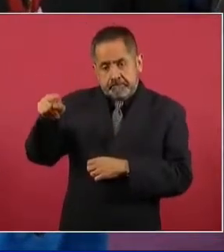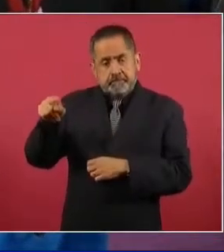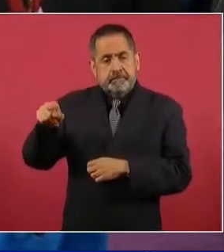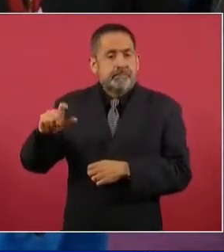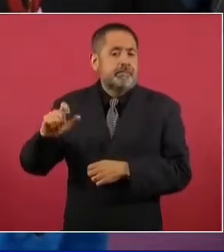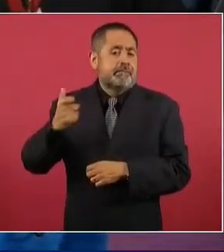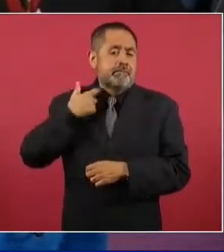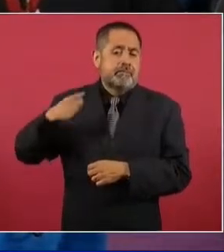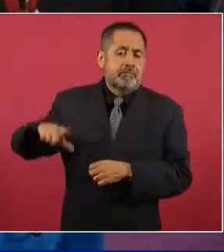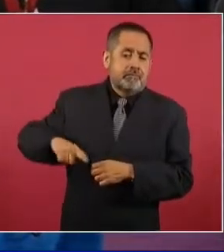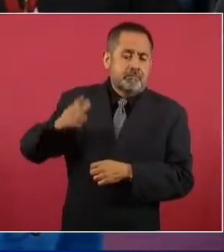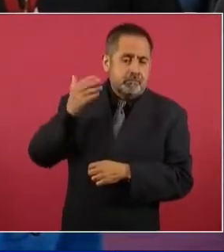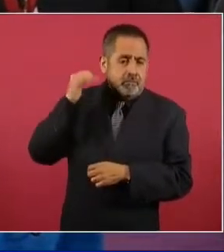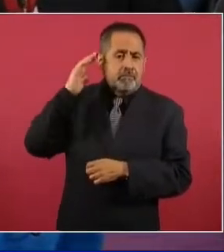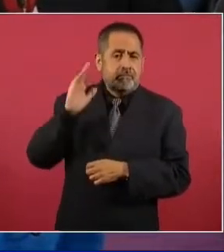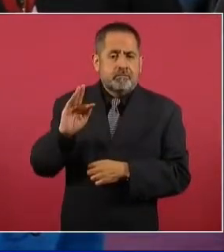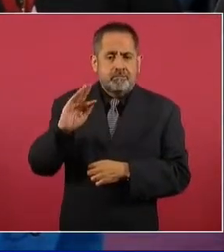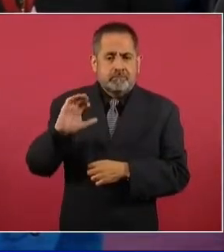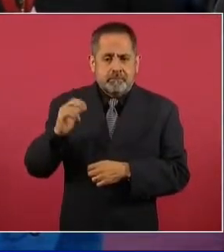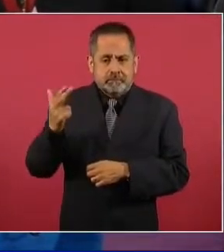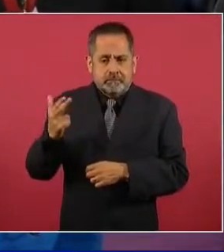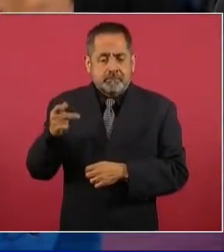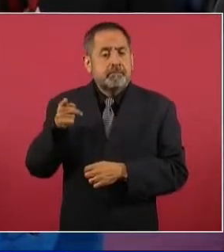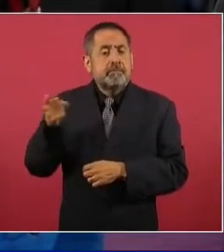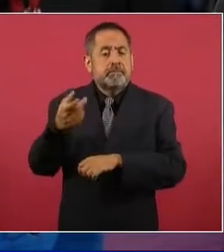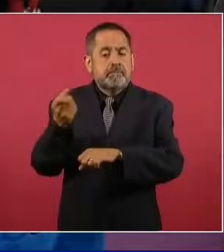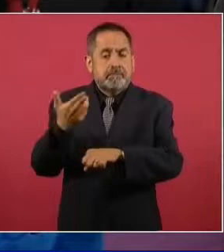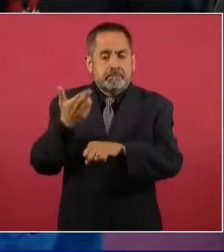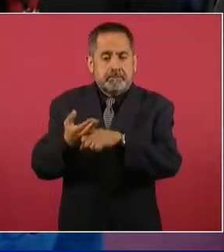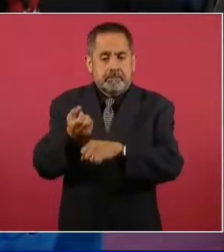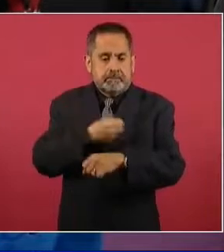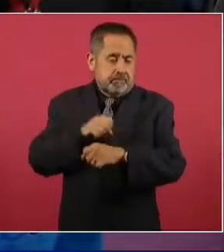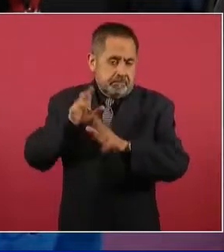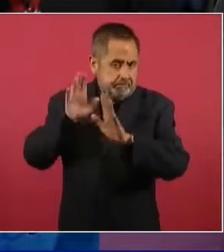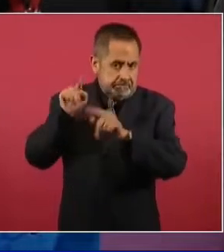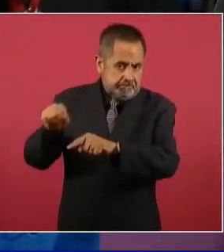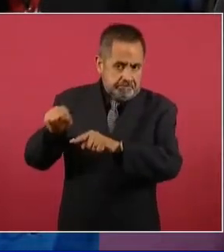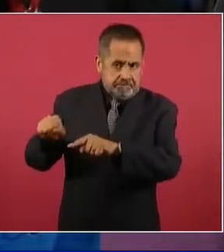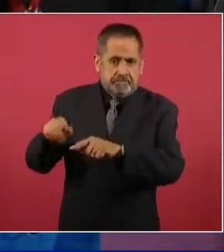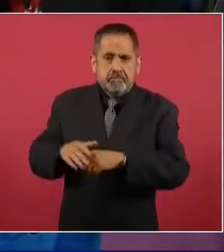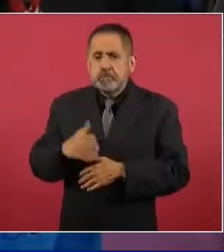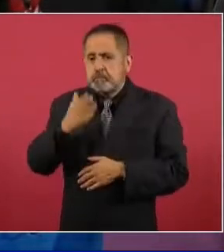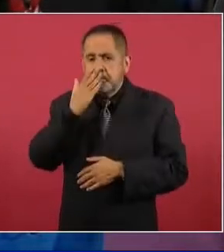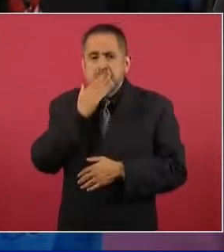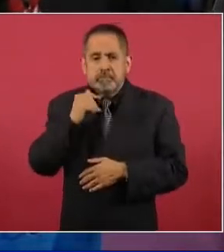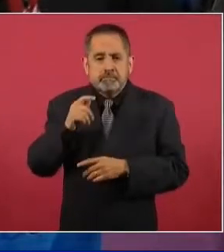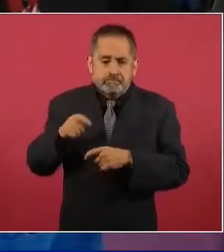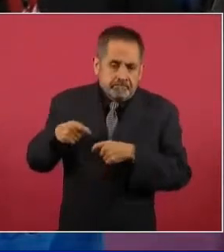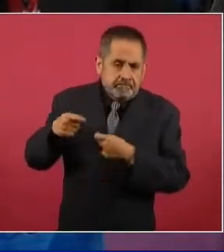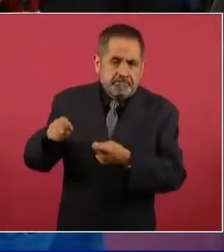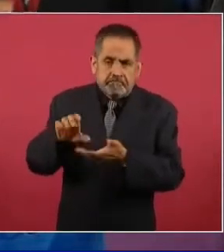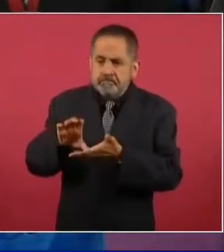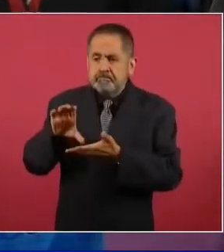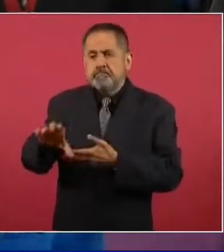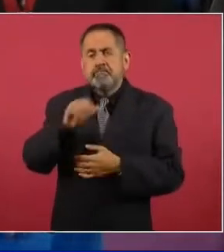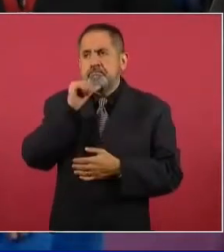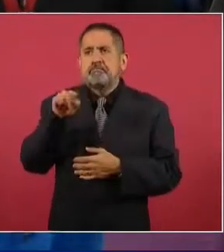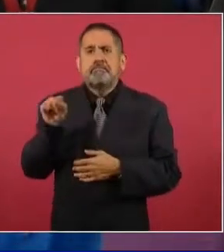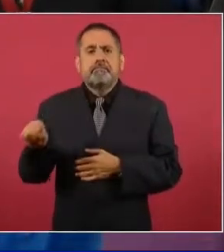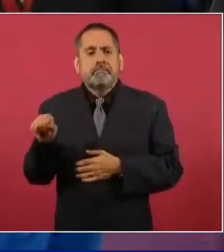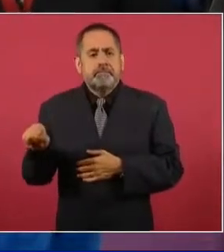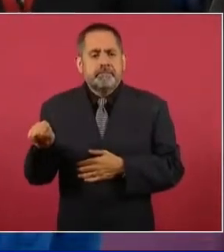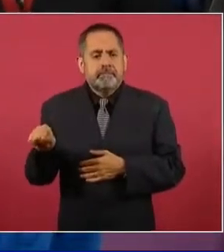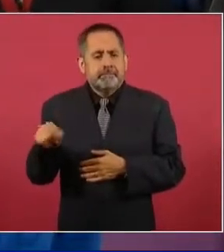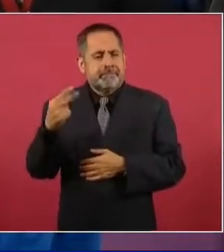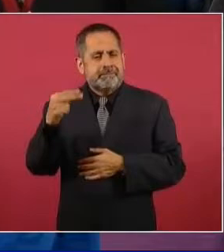gobierno de Calderón, la Secretaría de Salud o alguna instancia de salud no entregaba a tiempo, no entregó,